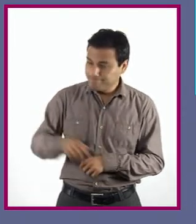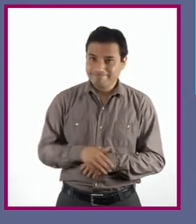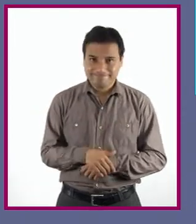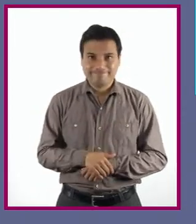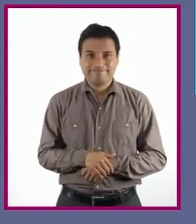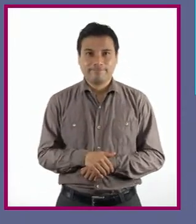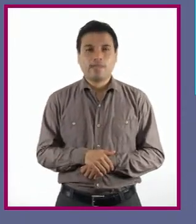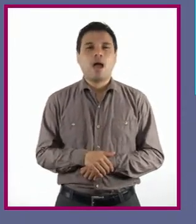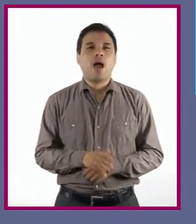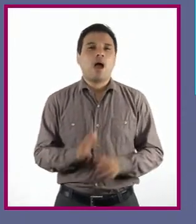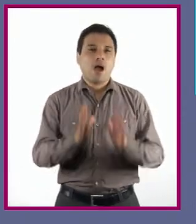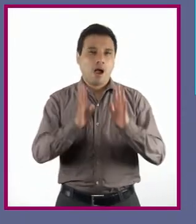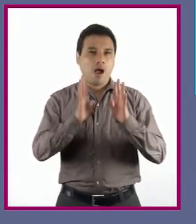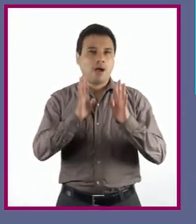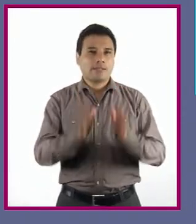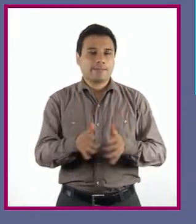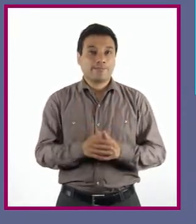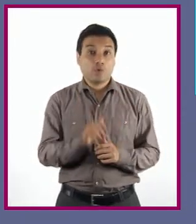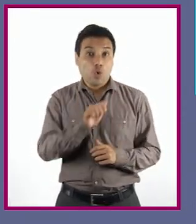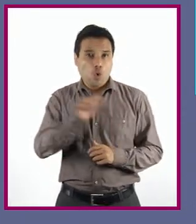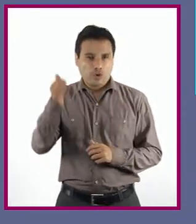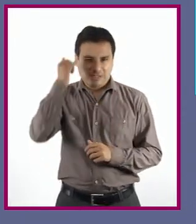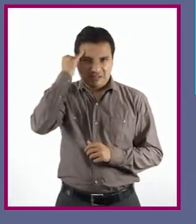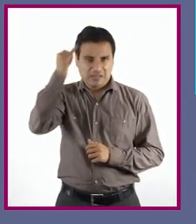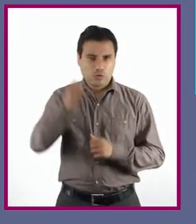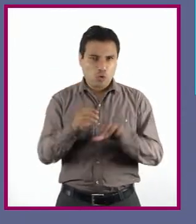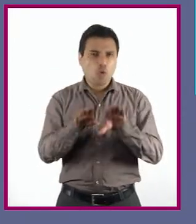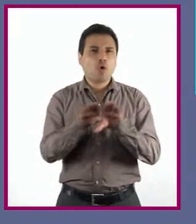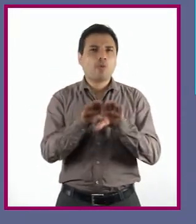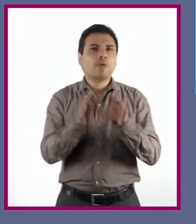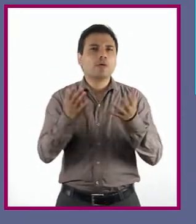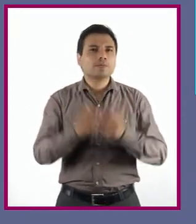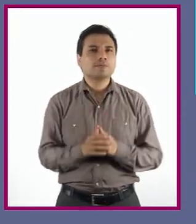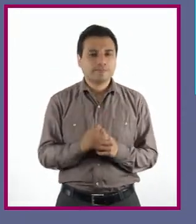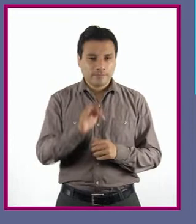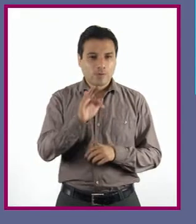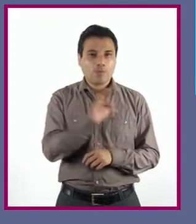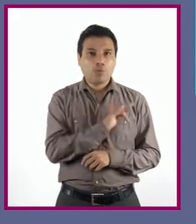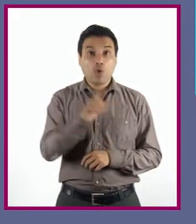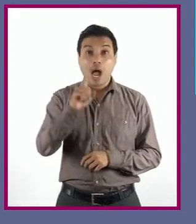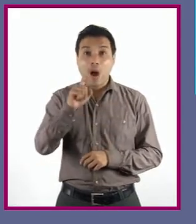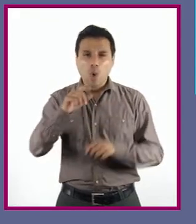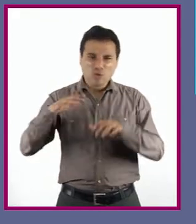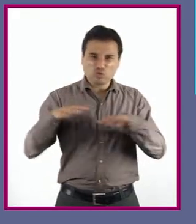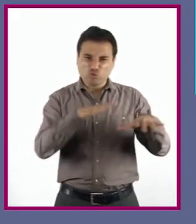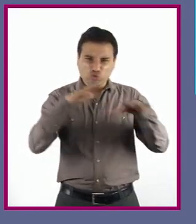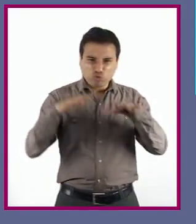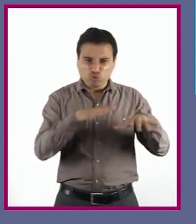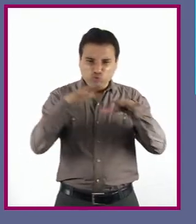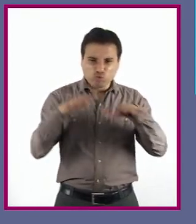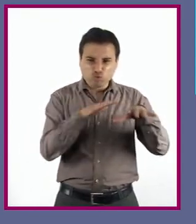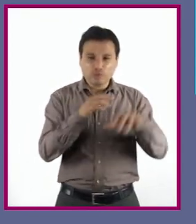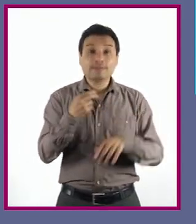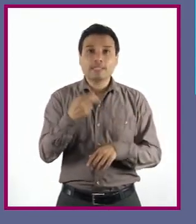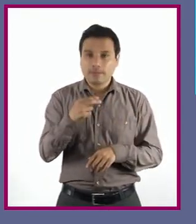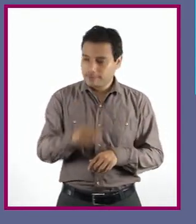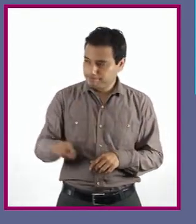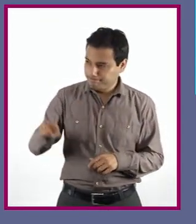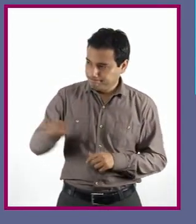geotérmica. Ajá, y otra forma de generar esta energía es con la fuerza del agua, mejor conocidas como